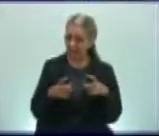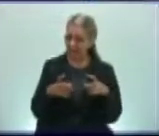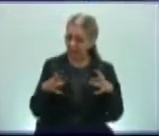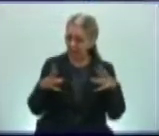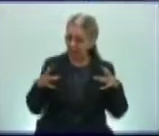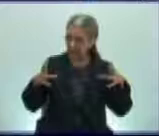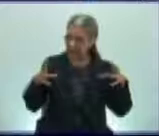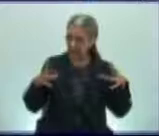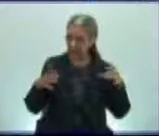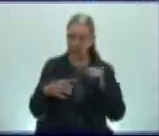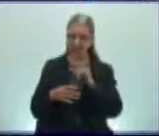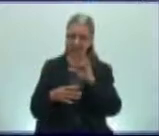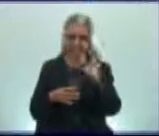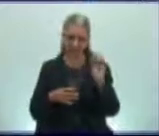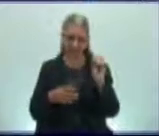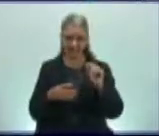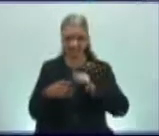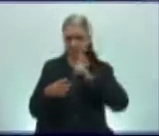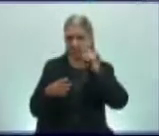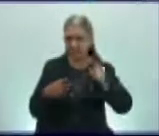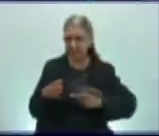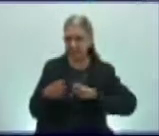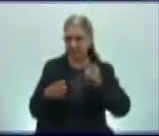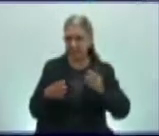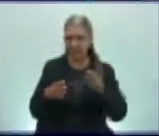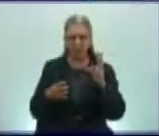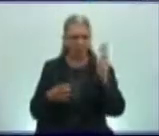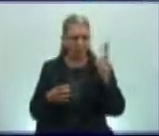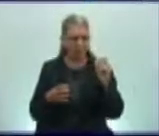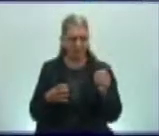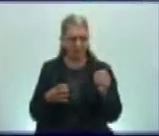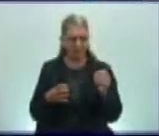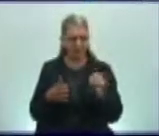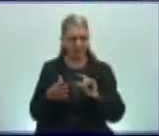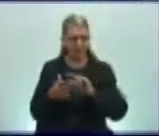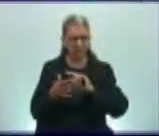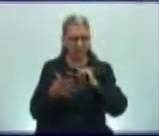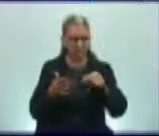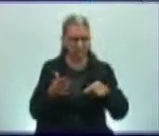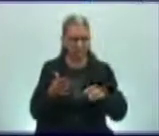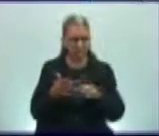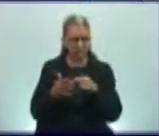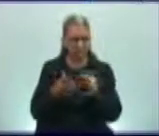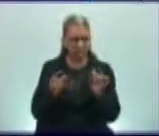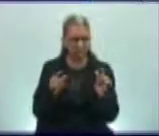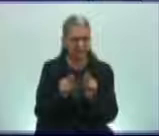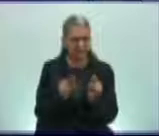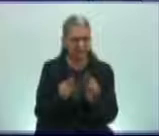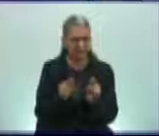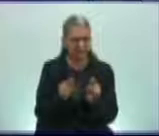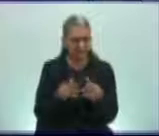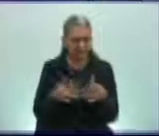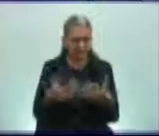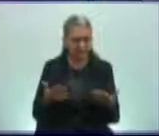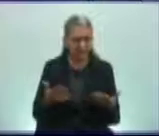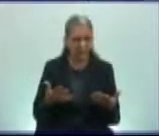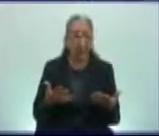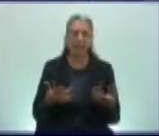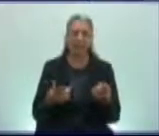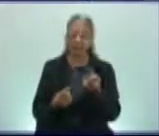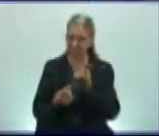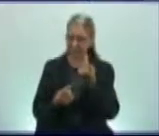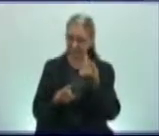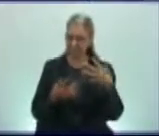ruedas pequeñas? Fíjate bien que tienes que analizar la relación que existe entre